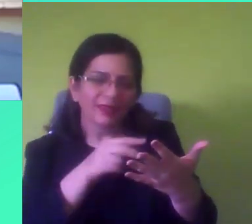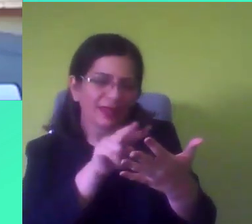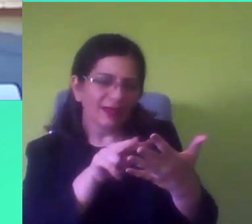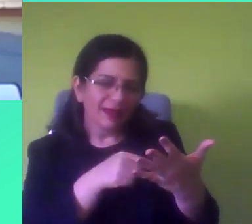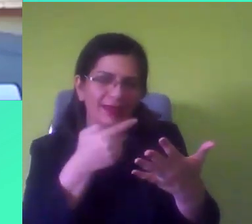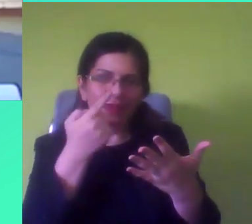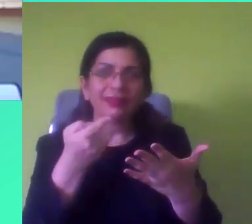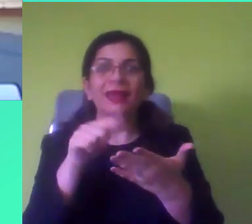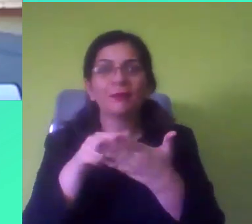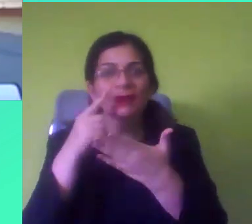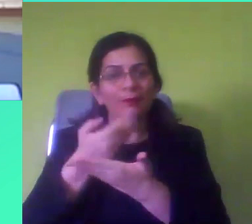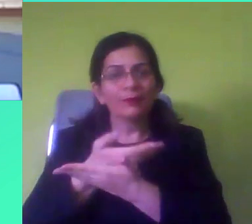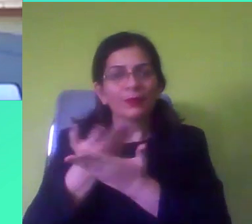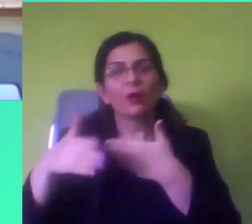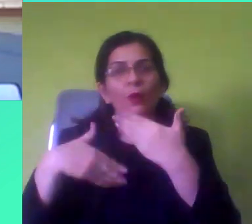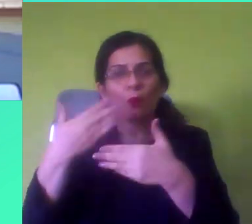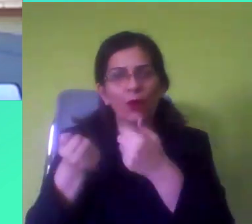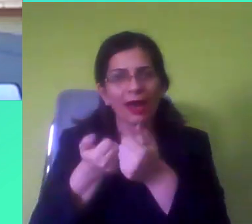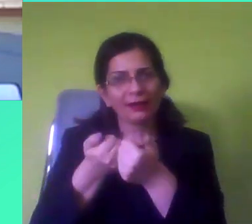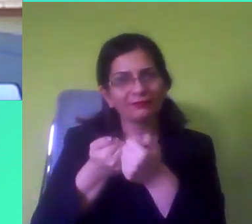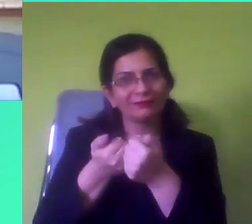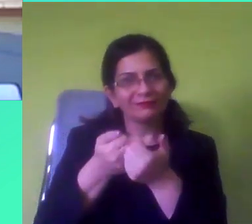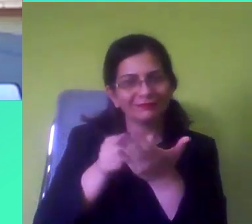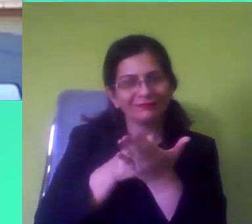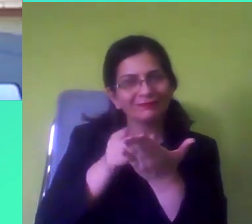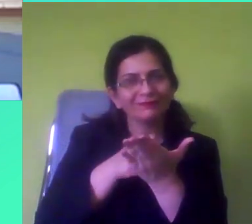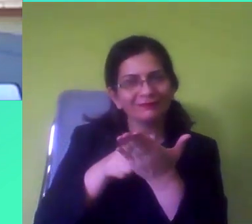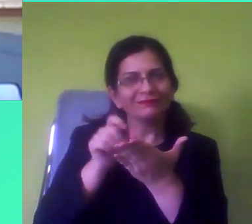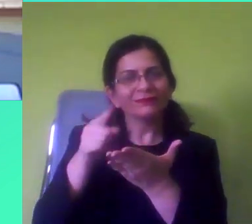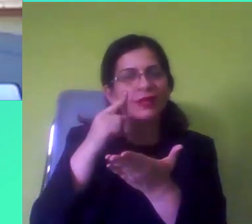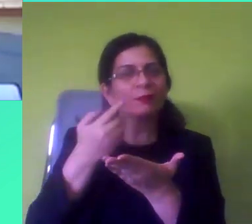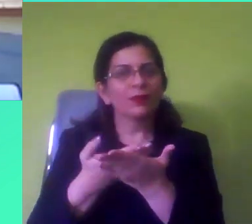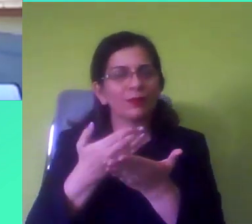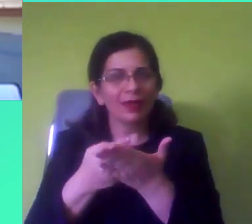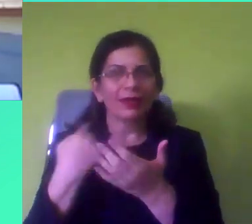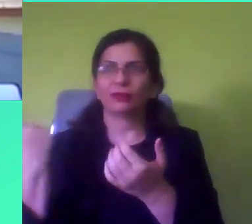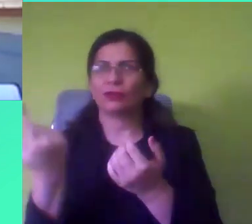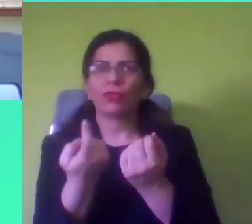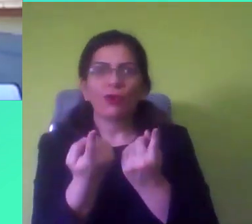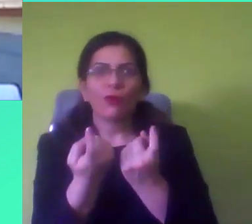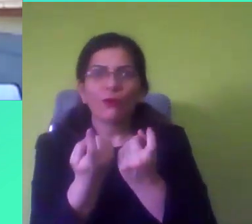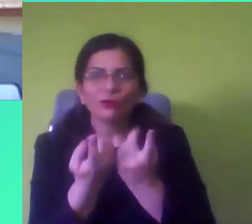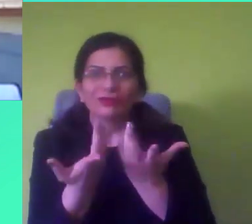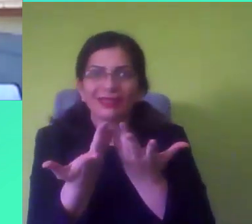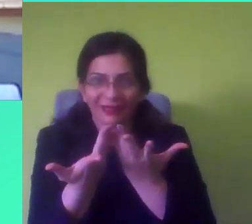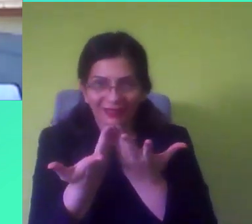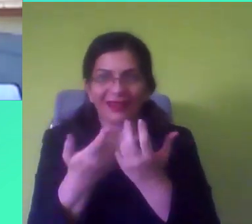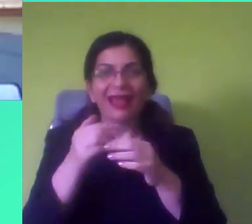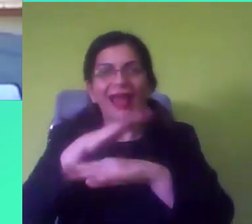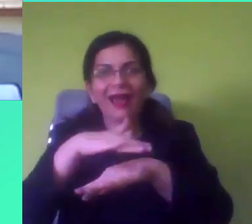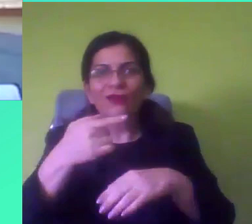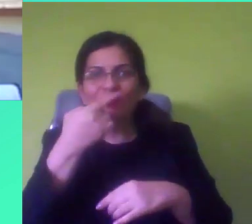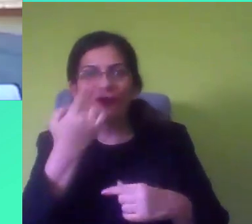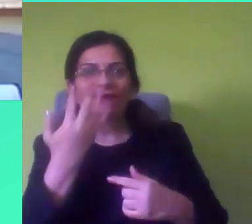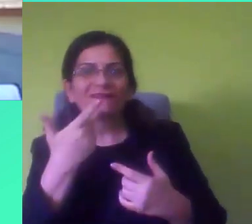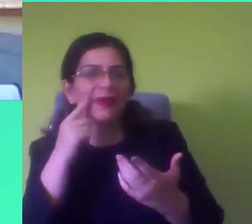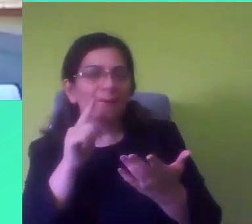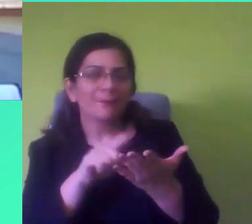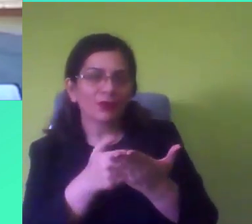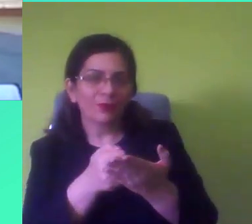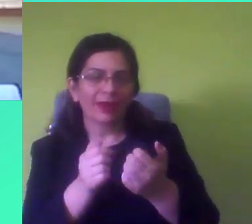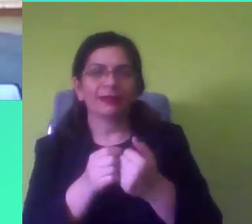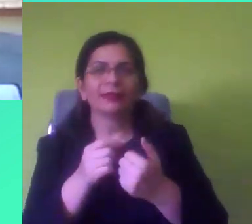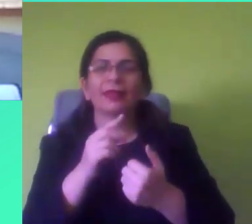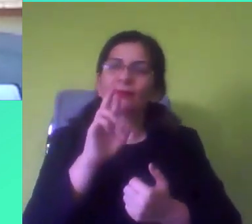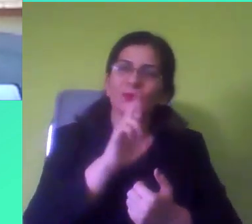todo a proponer esta actividad que me parece que es muy útil para que los chicos se enganchen justamente,